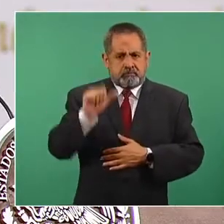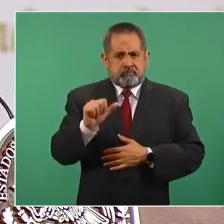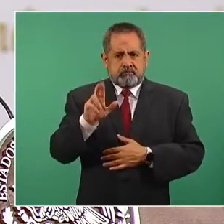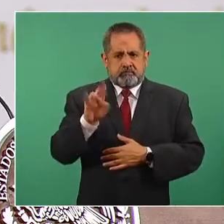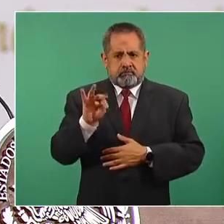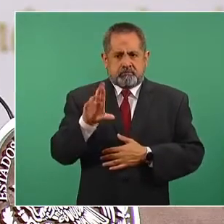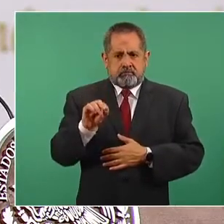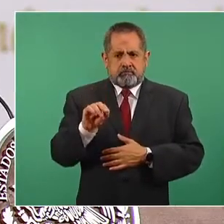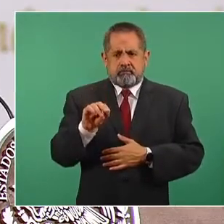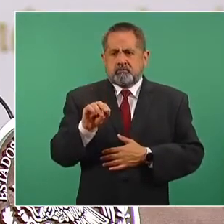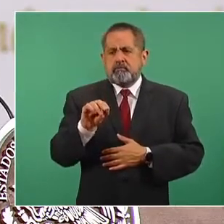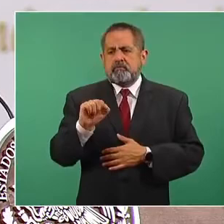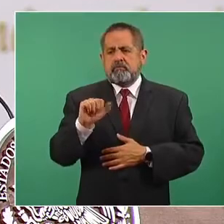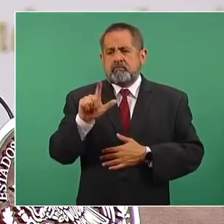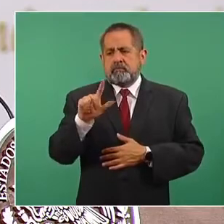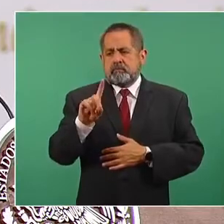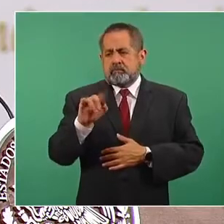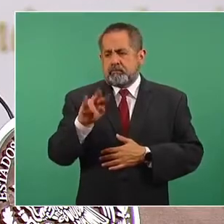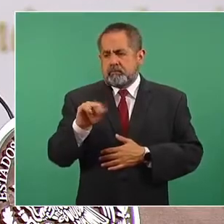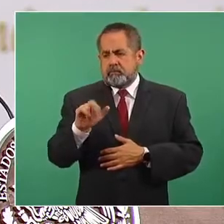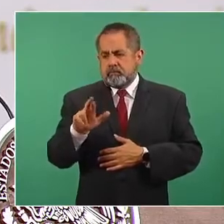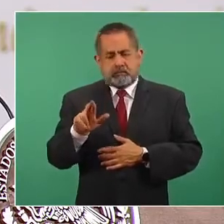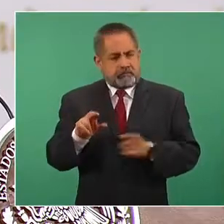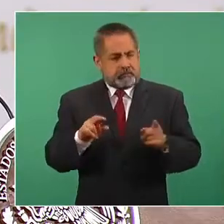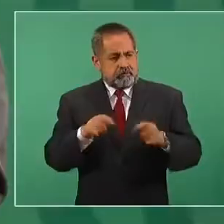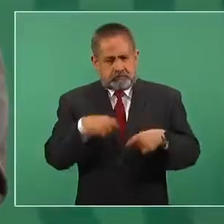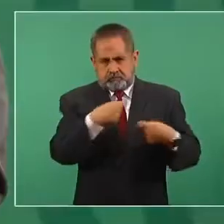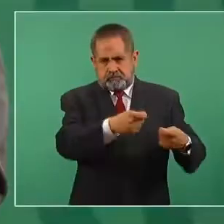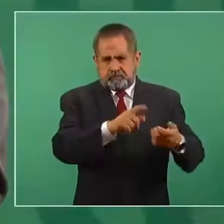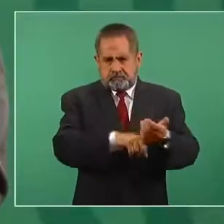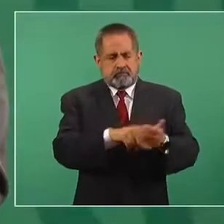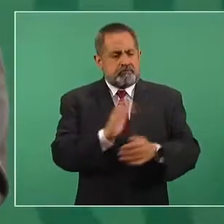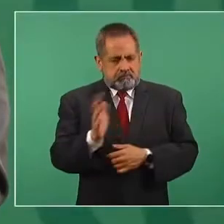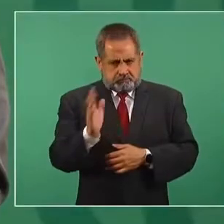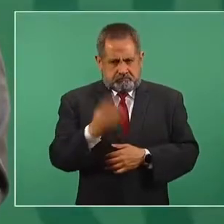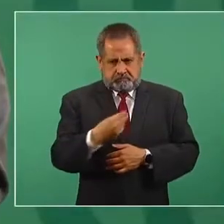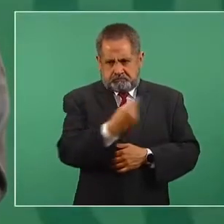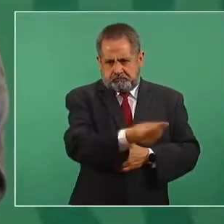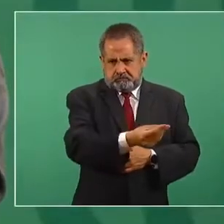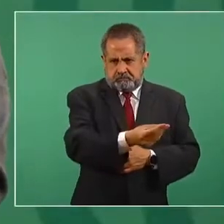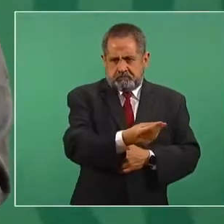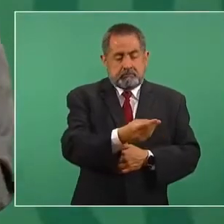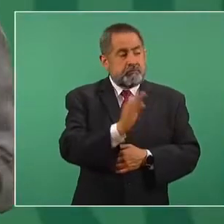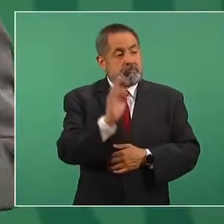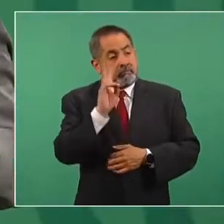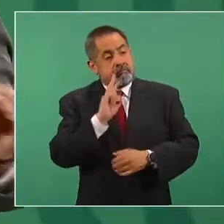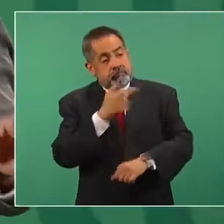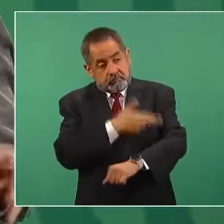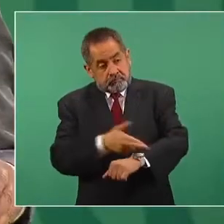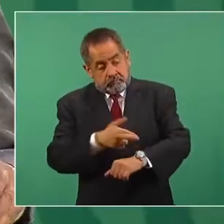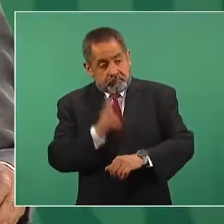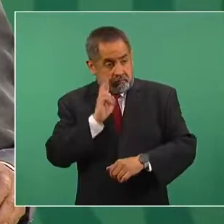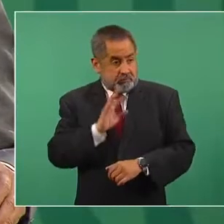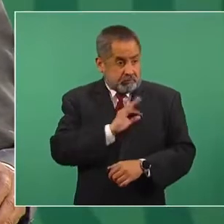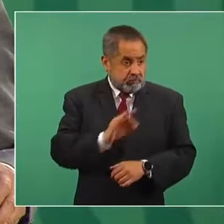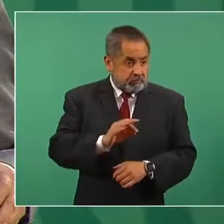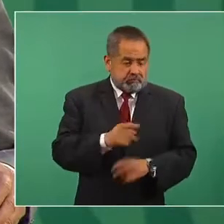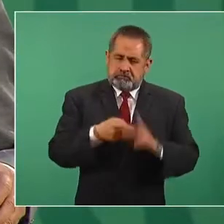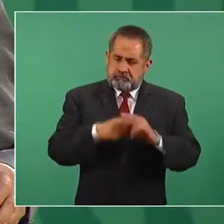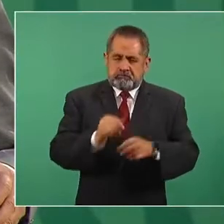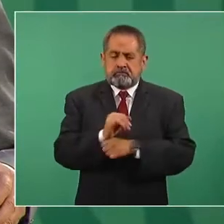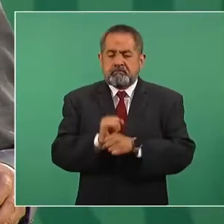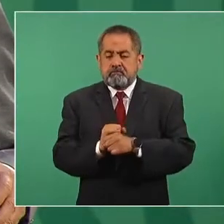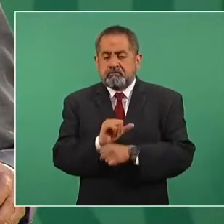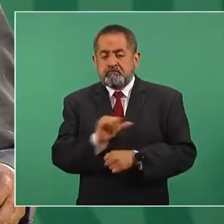Arturo Saldívar para que, como lo expreso, si procede, se inicie una